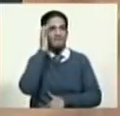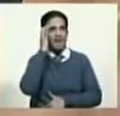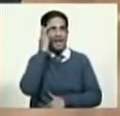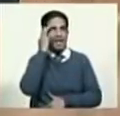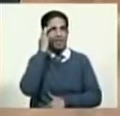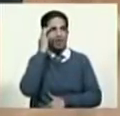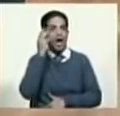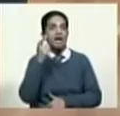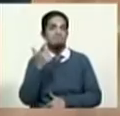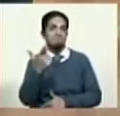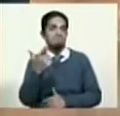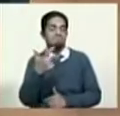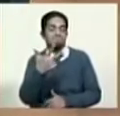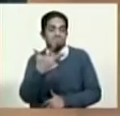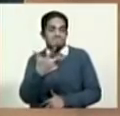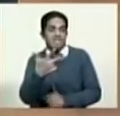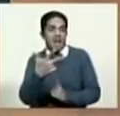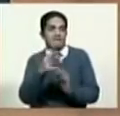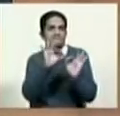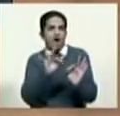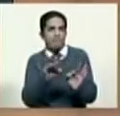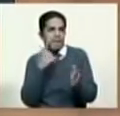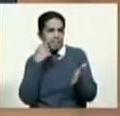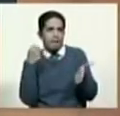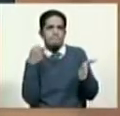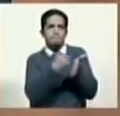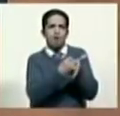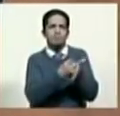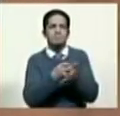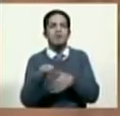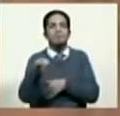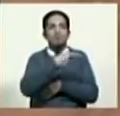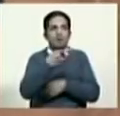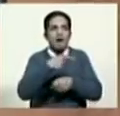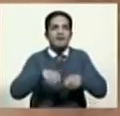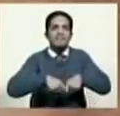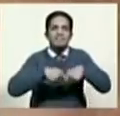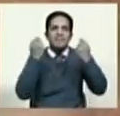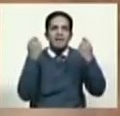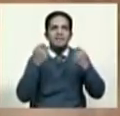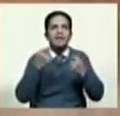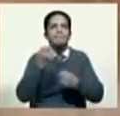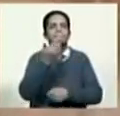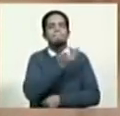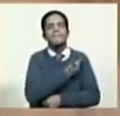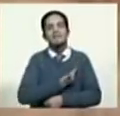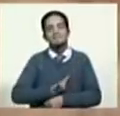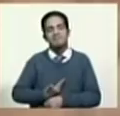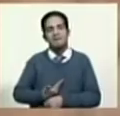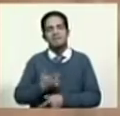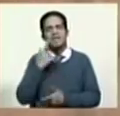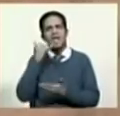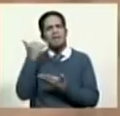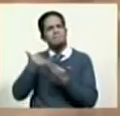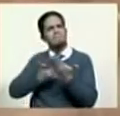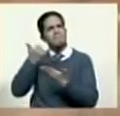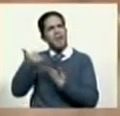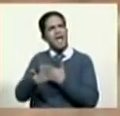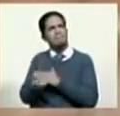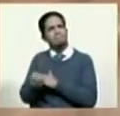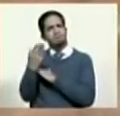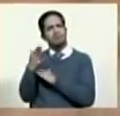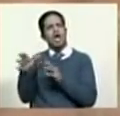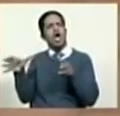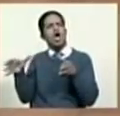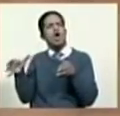tres intentonas muy, pero muy lamentables ante instituciones que buscaban también agredir al presidente de la República, y que el plan que había sido fraguado con inteligencia